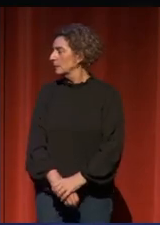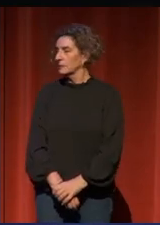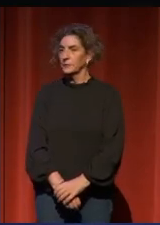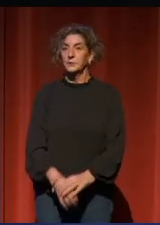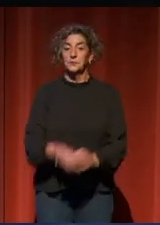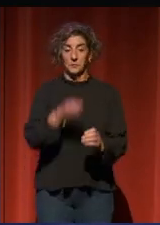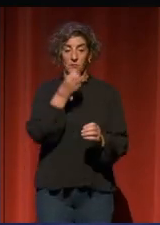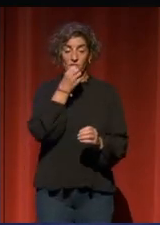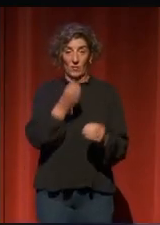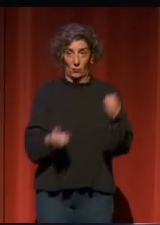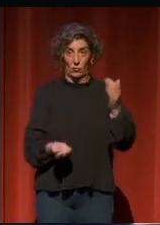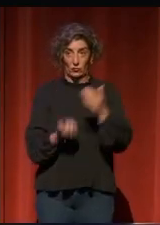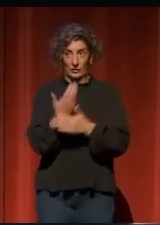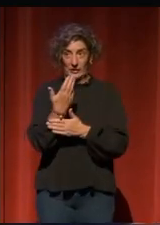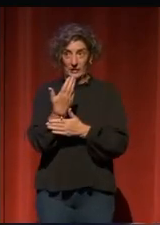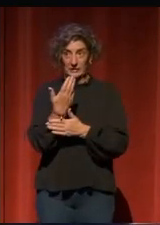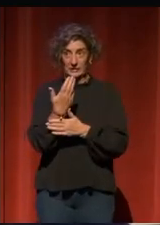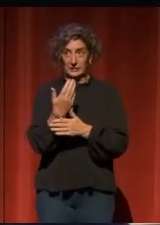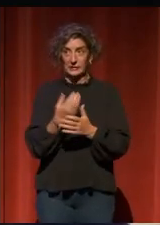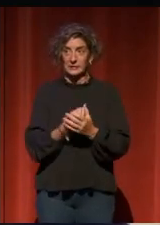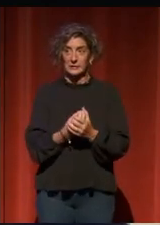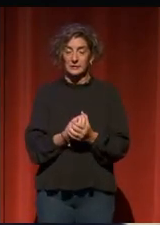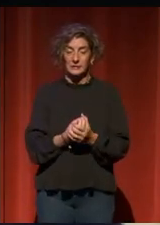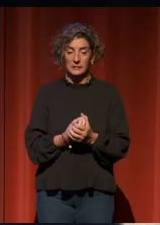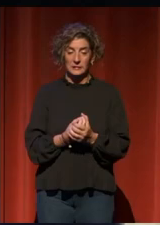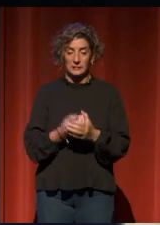Buenos días, Egunon.